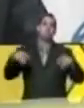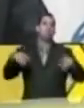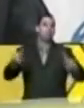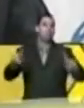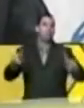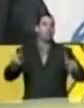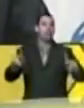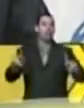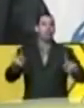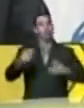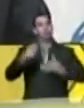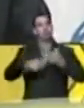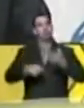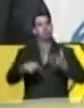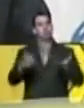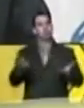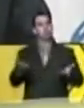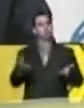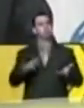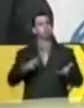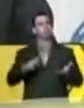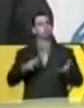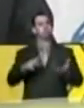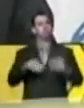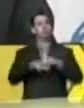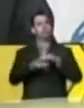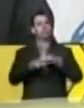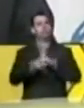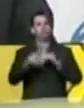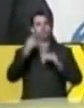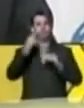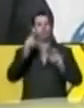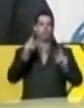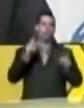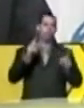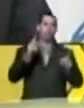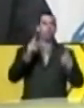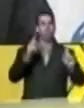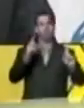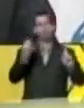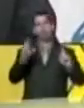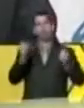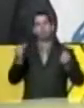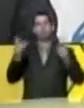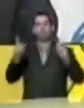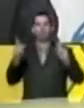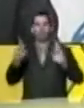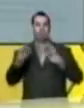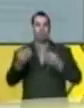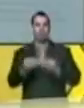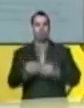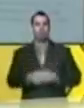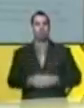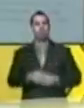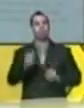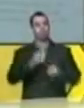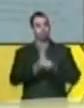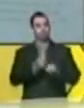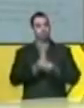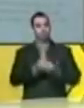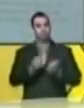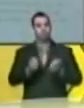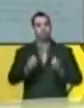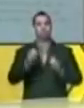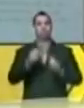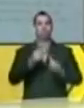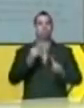precio y asequible a una múltiple familia como respaldo y refuerzo en la campaña de de